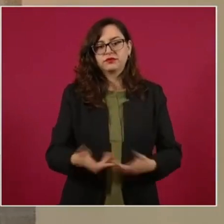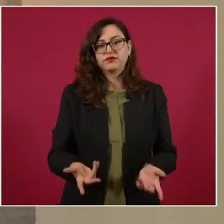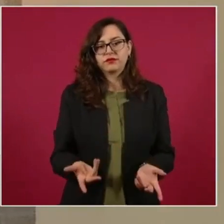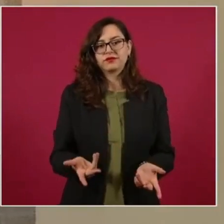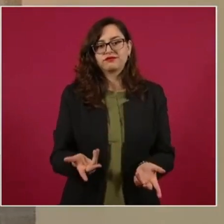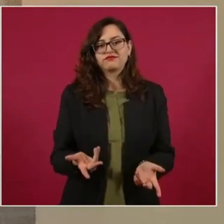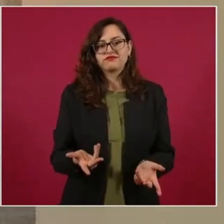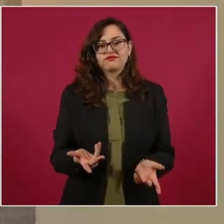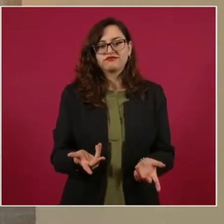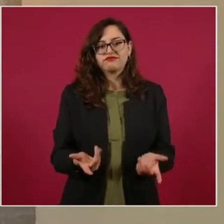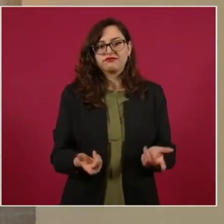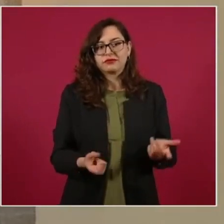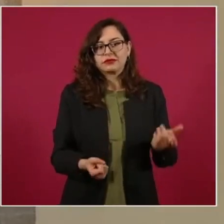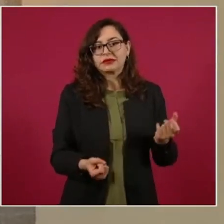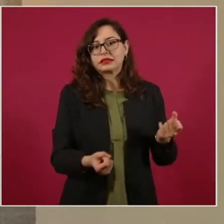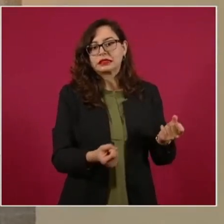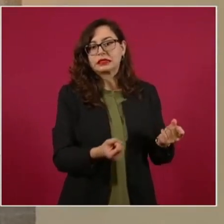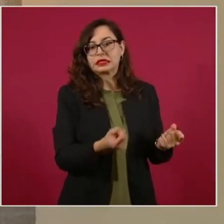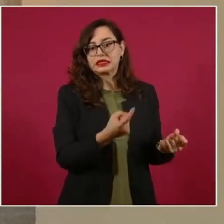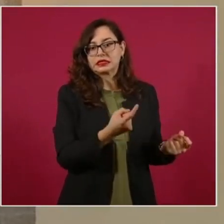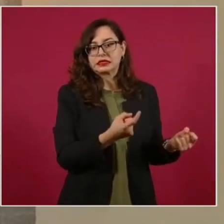sostienen algunos